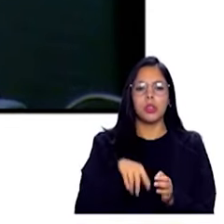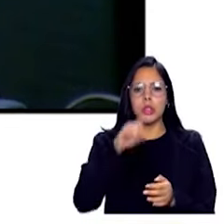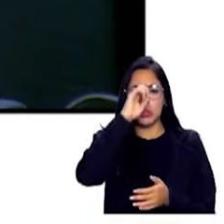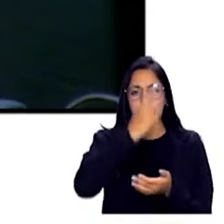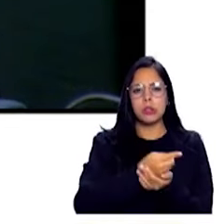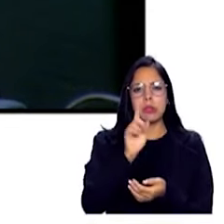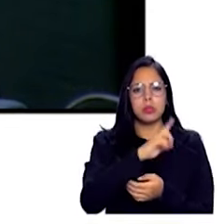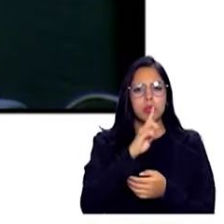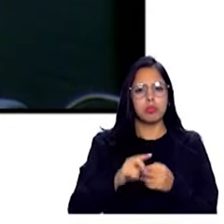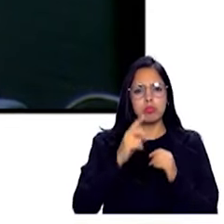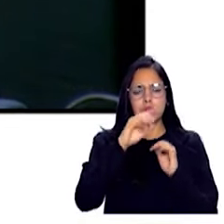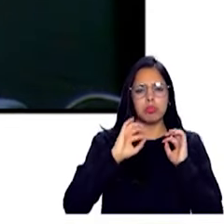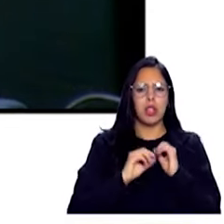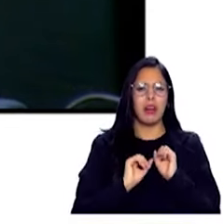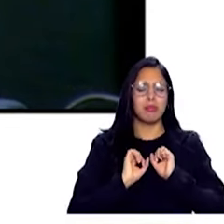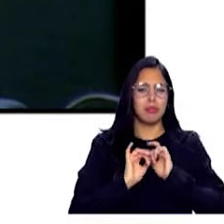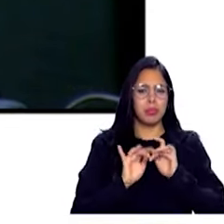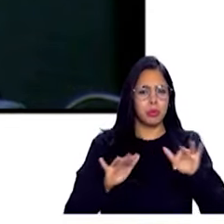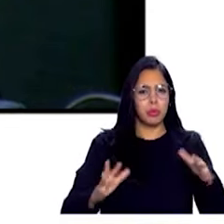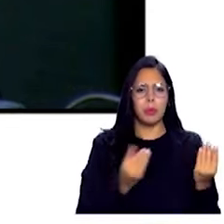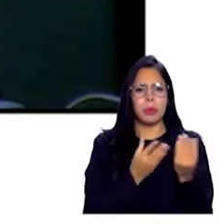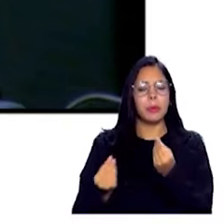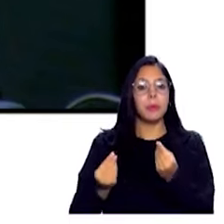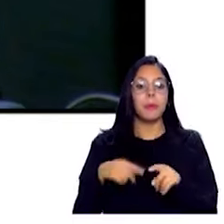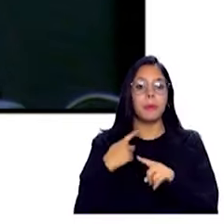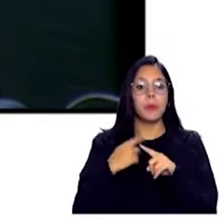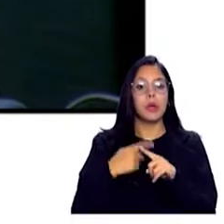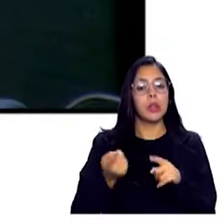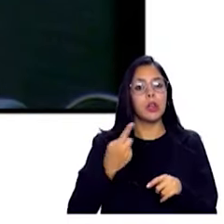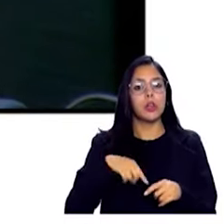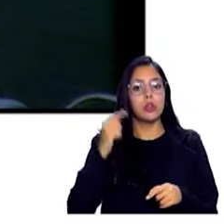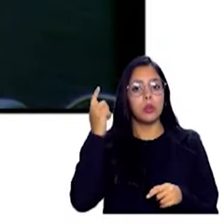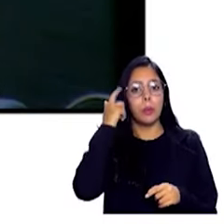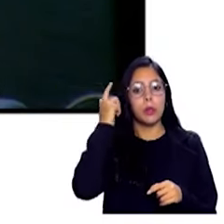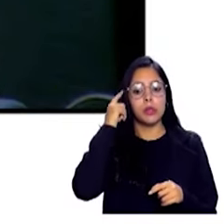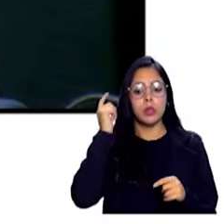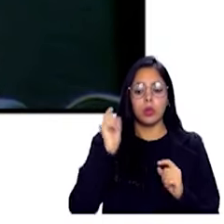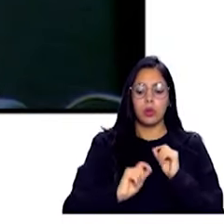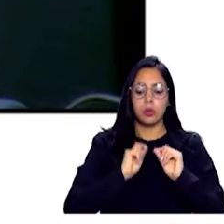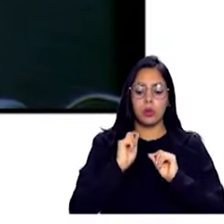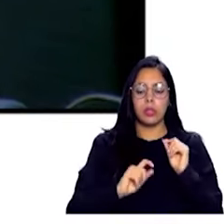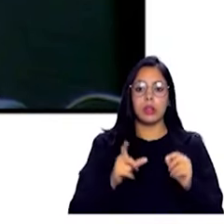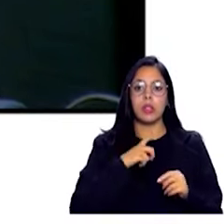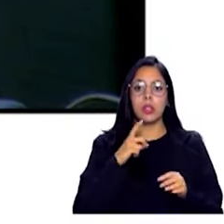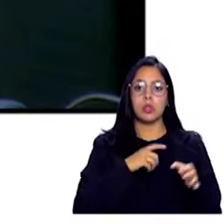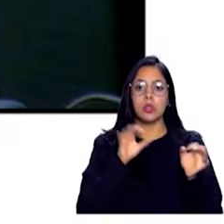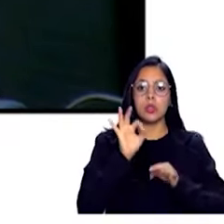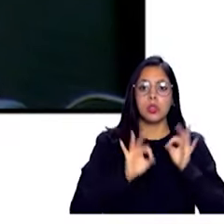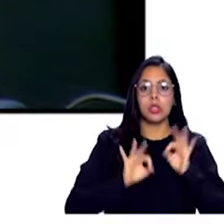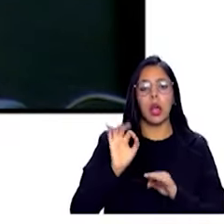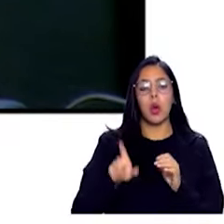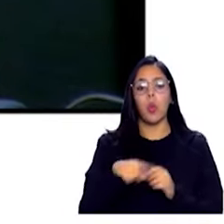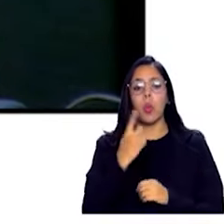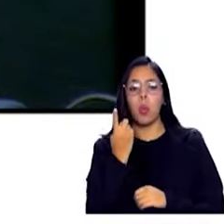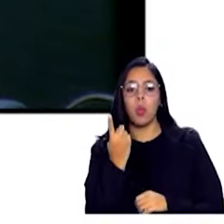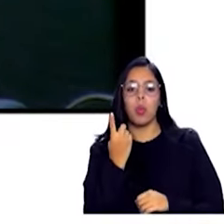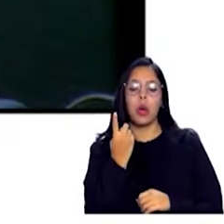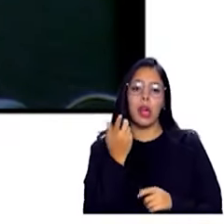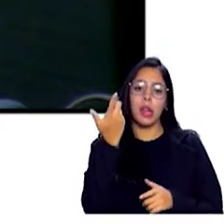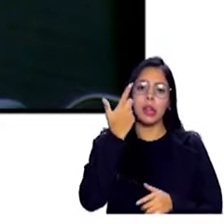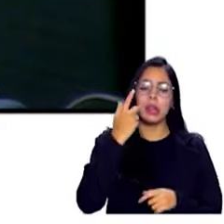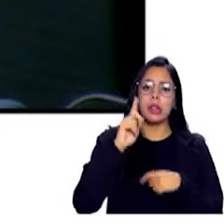era una Buena solución se deí juzgar una sola vez no Cabe repetición de pruebas no Cabe